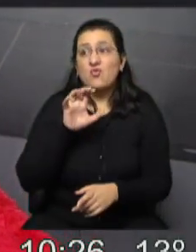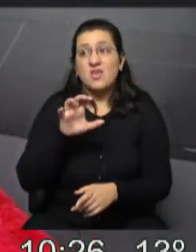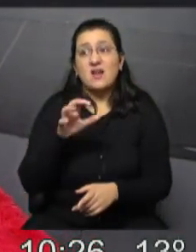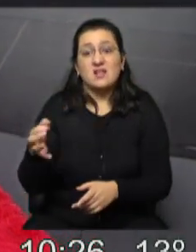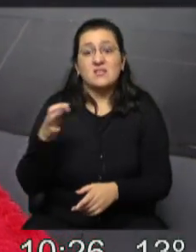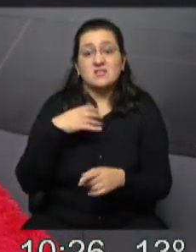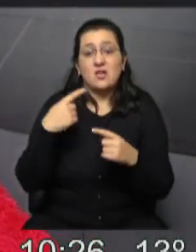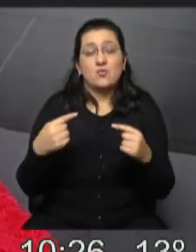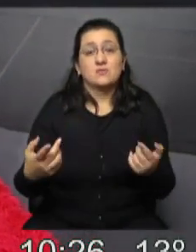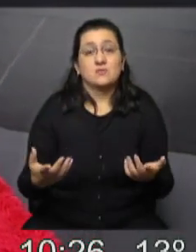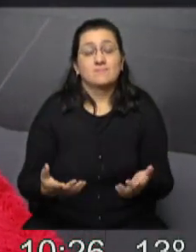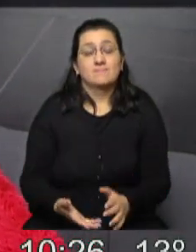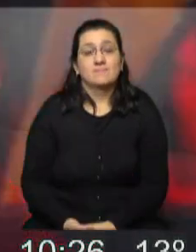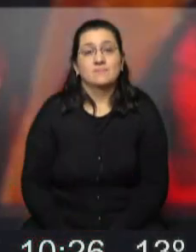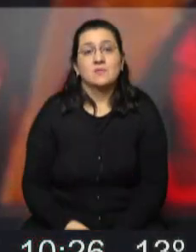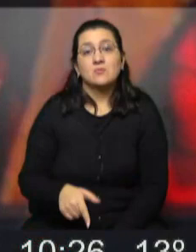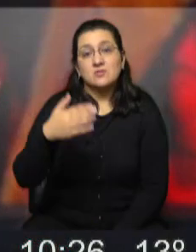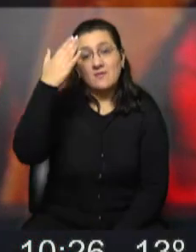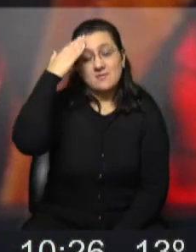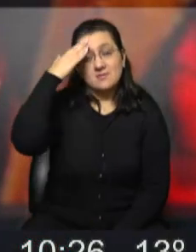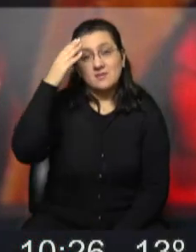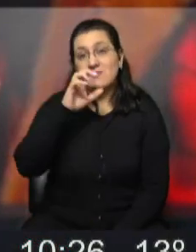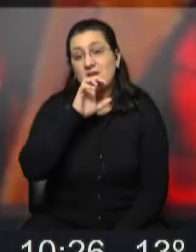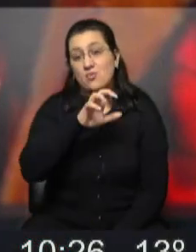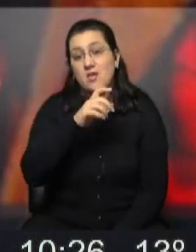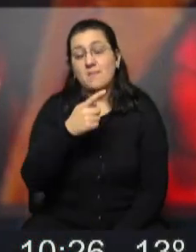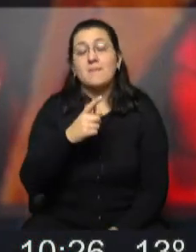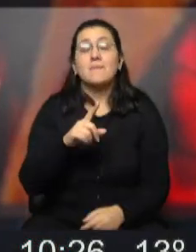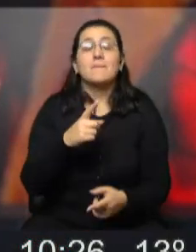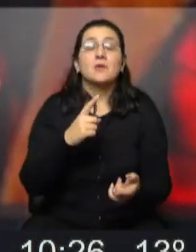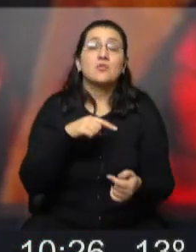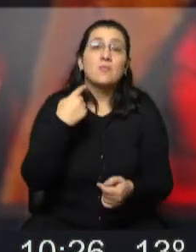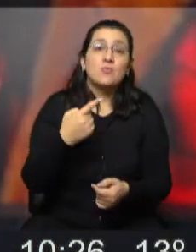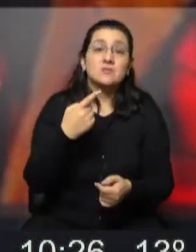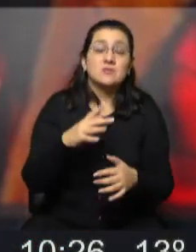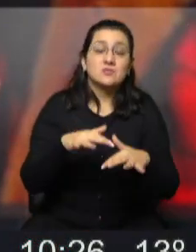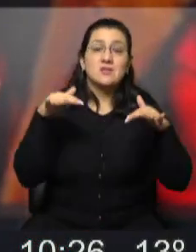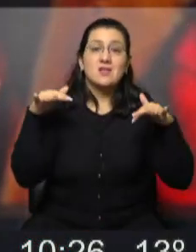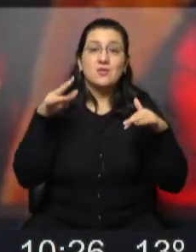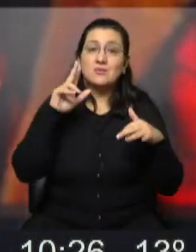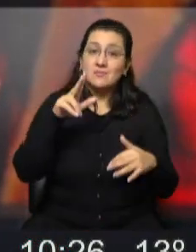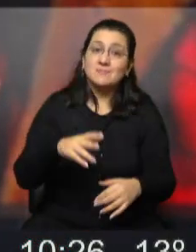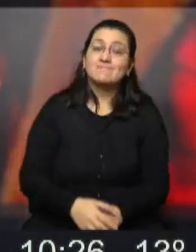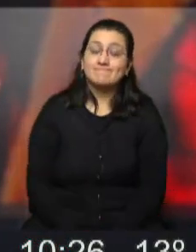Y no tenés más remedio. Y vos sabés que vas a ser odiado, pero después, viste, en un escenario los vas a mirar y te hacen...